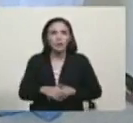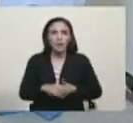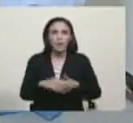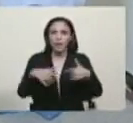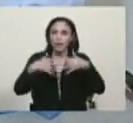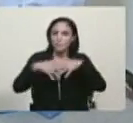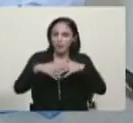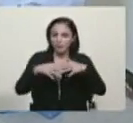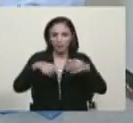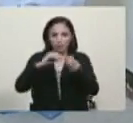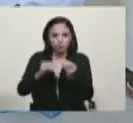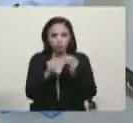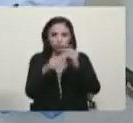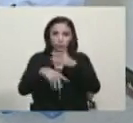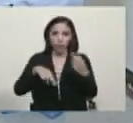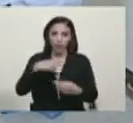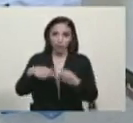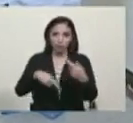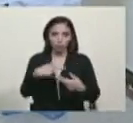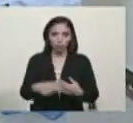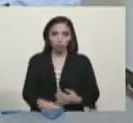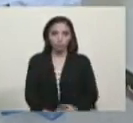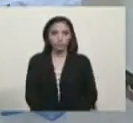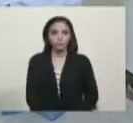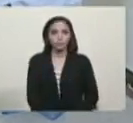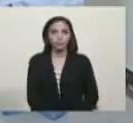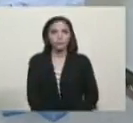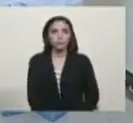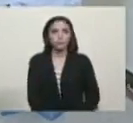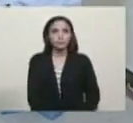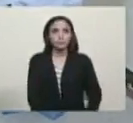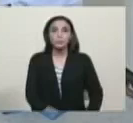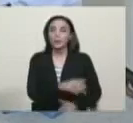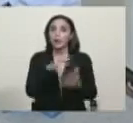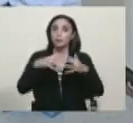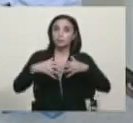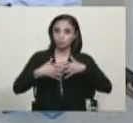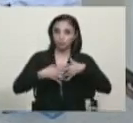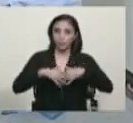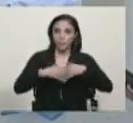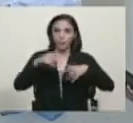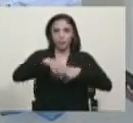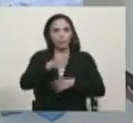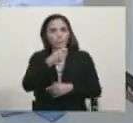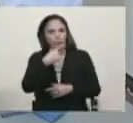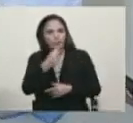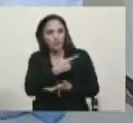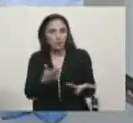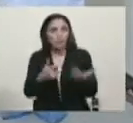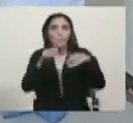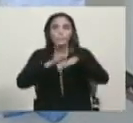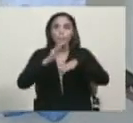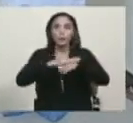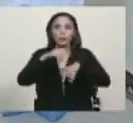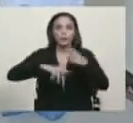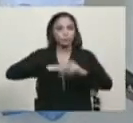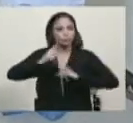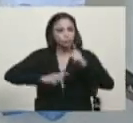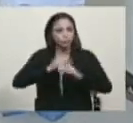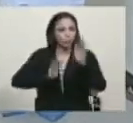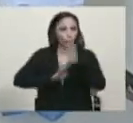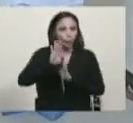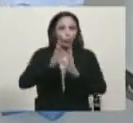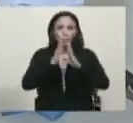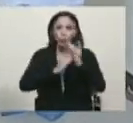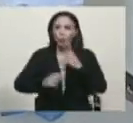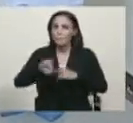la revolución. Una empresa de fármacos, de medicina, porque Venezuela está produciendo y va a producir todas las